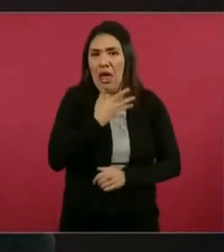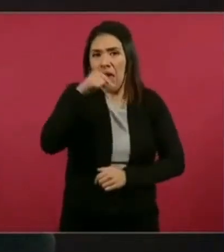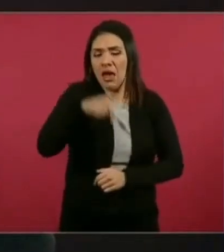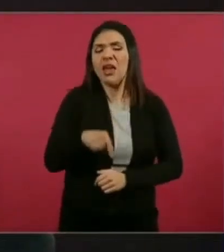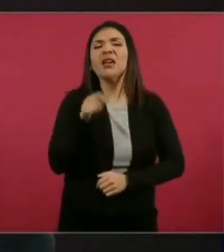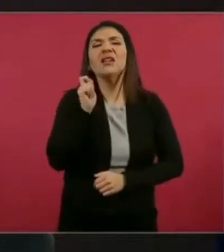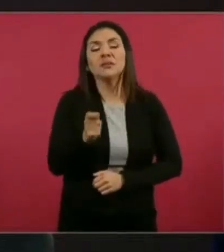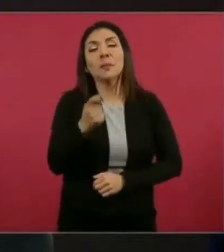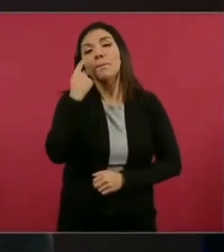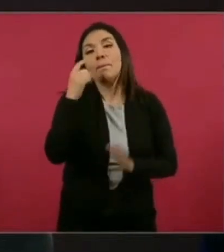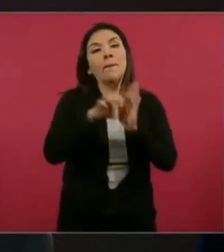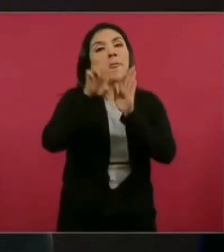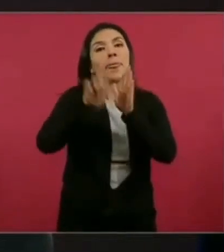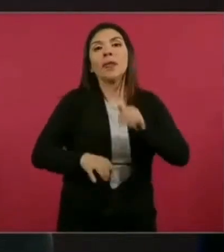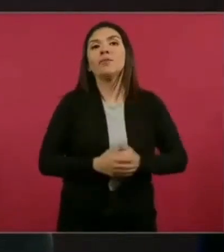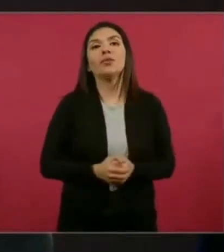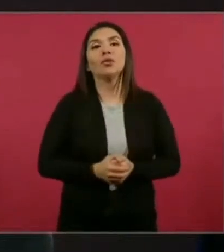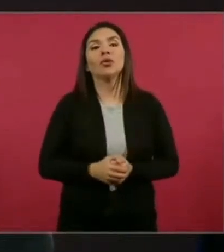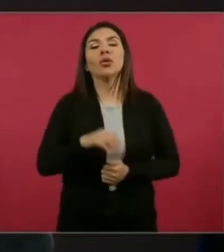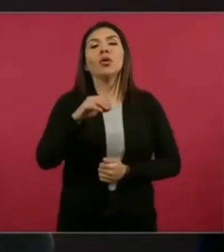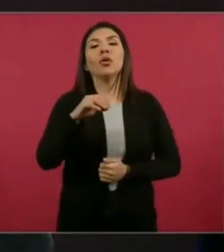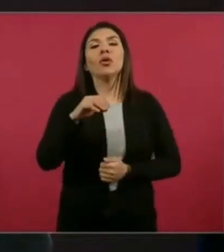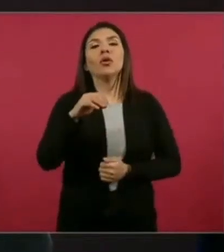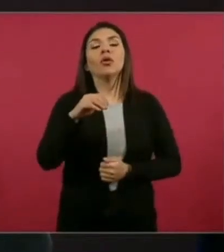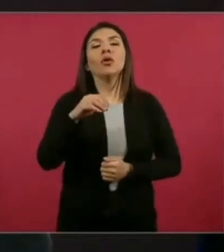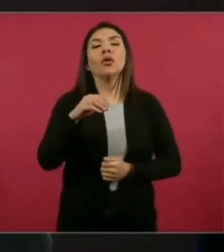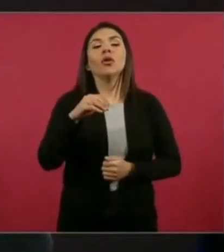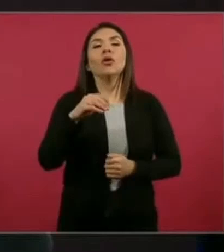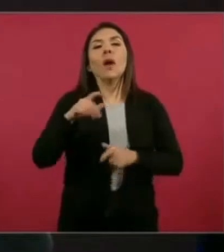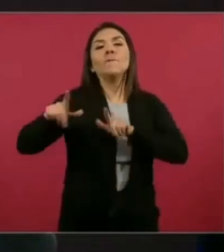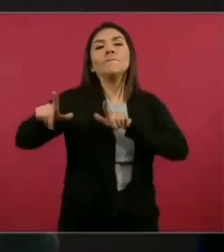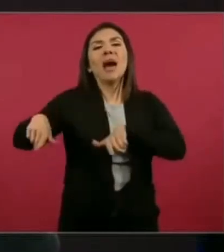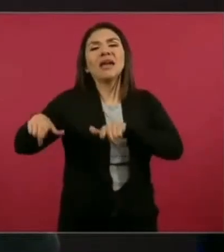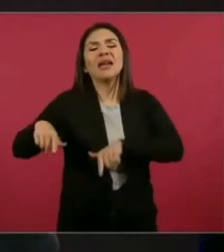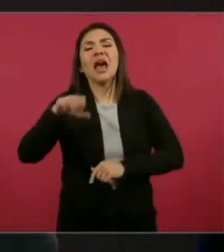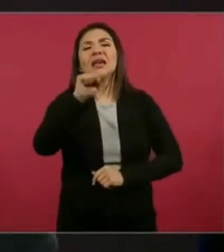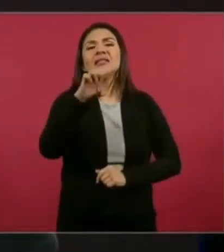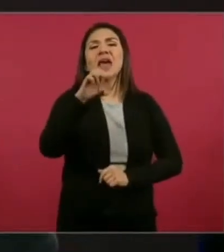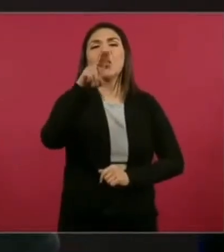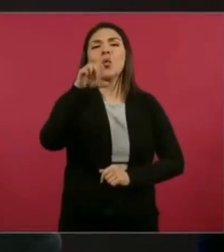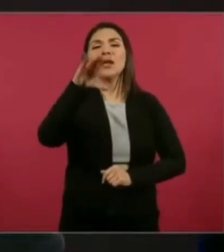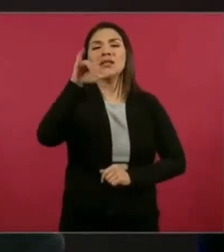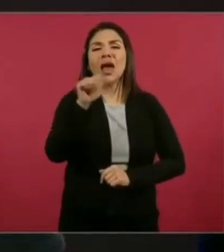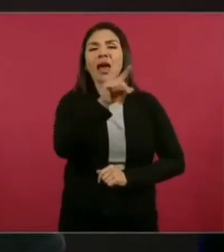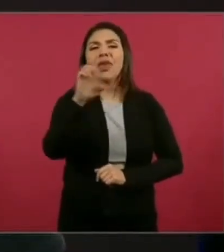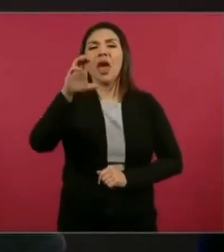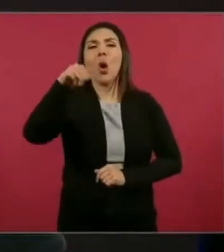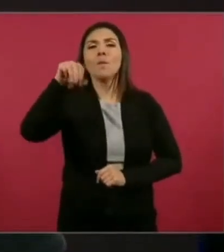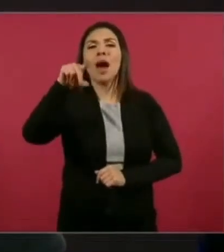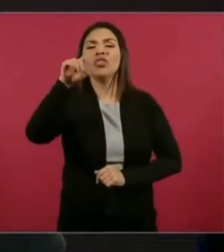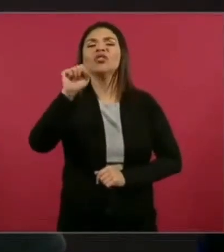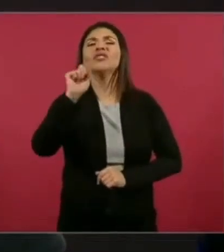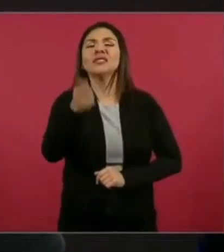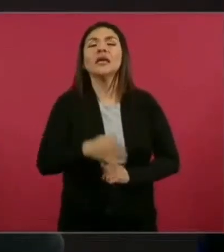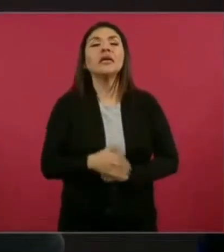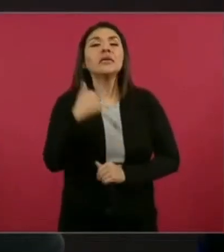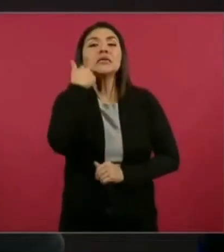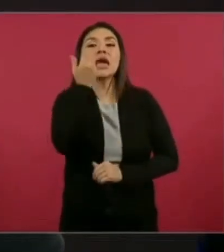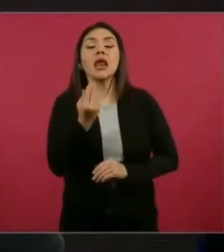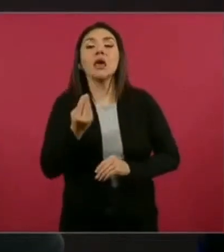son, por ejemplo, secuencia de comandos en sitios cruzados. Eso es que intentan